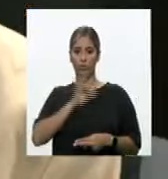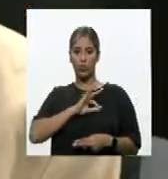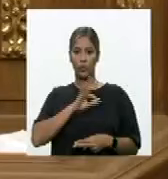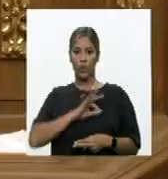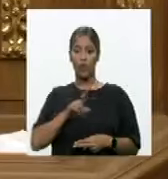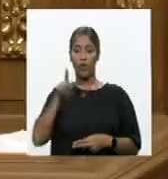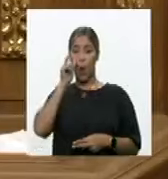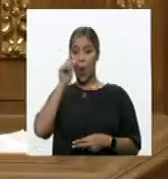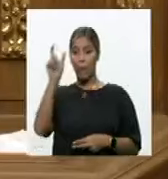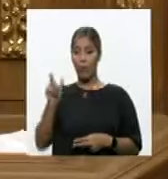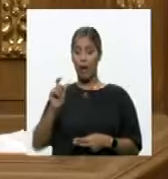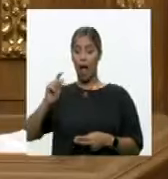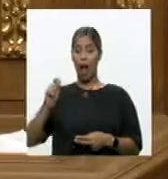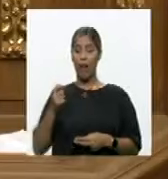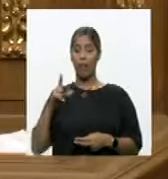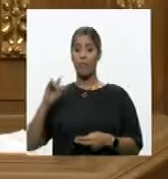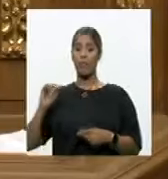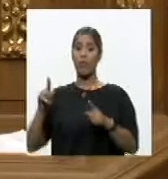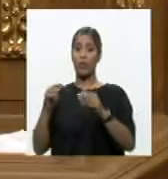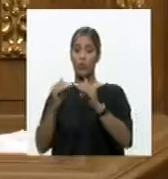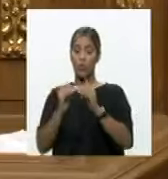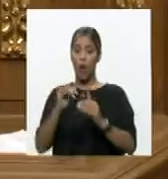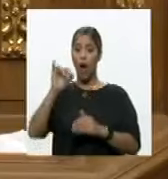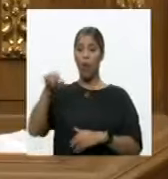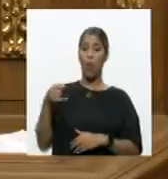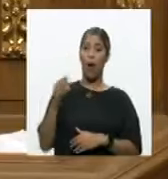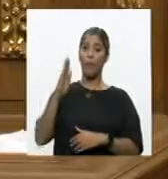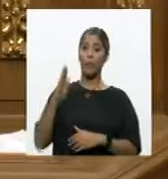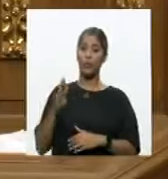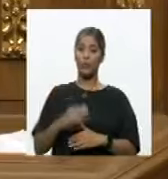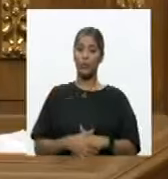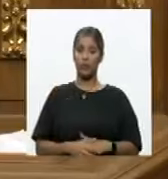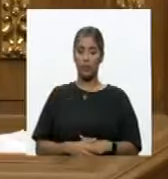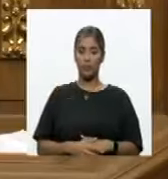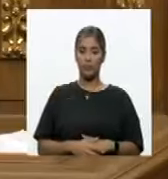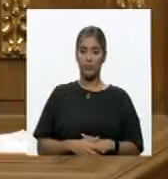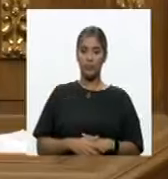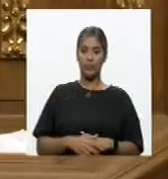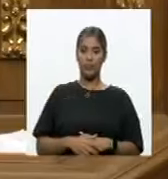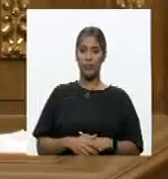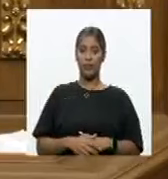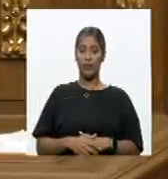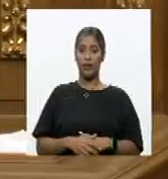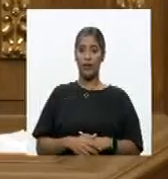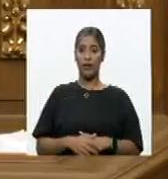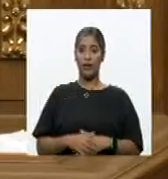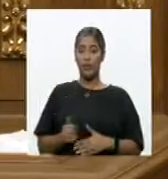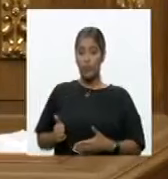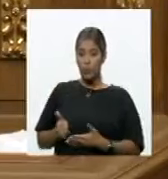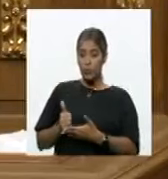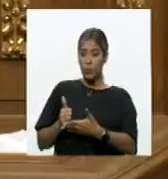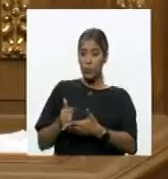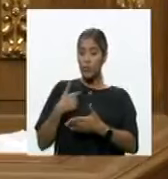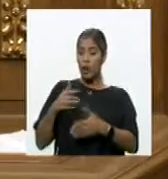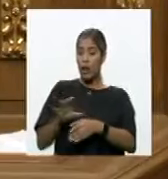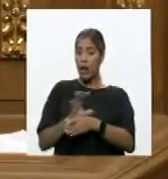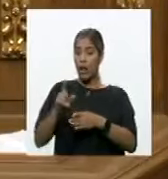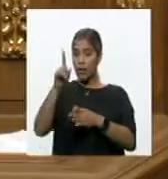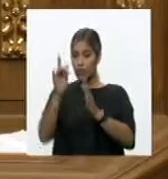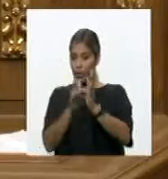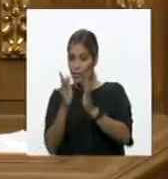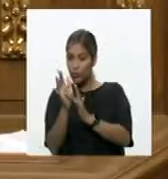Y que Alí Primera, así como Juan el Bautista, le allanó el camino, anunció a